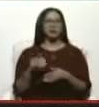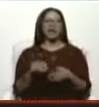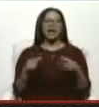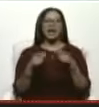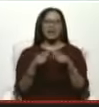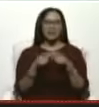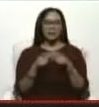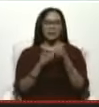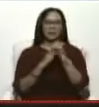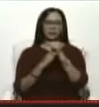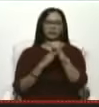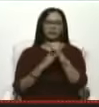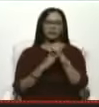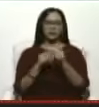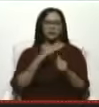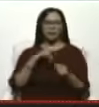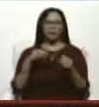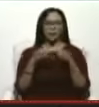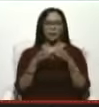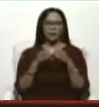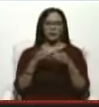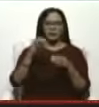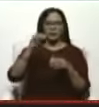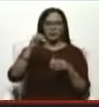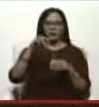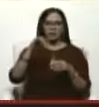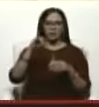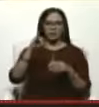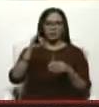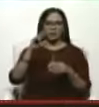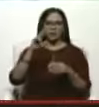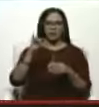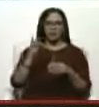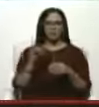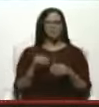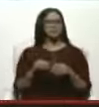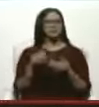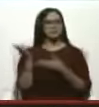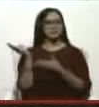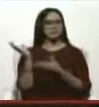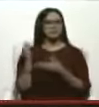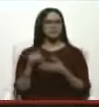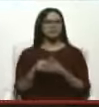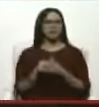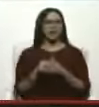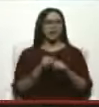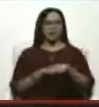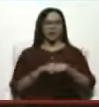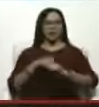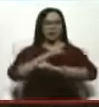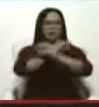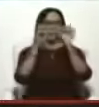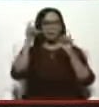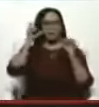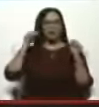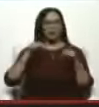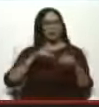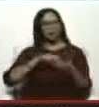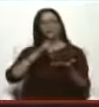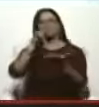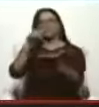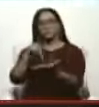equipo liderizado por nuestra compañera Mari Carmen Bermúdez, que a primeras horas de la mañana del día de hoy se fue